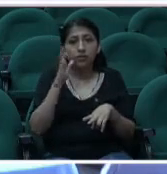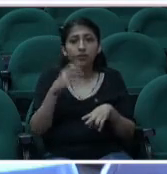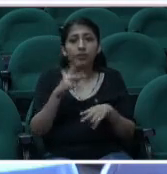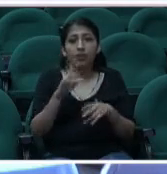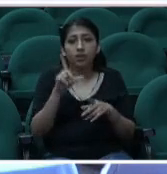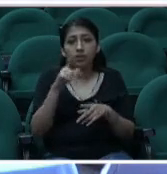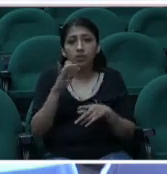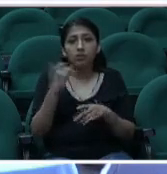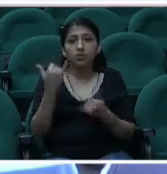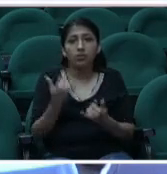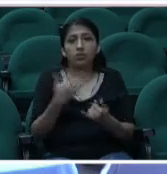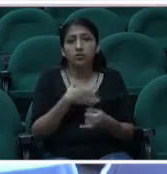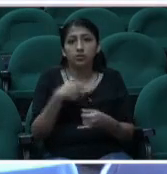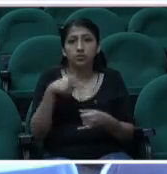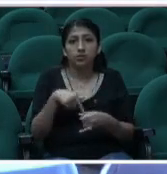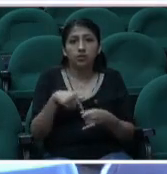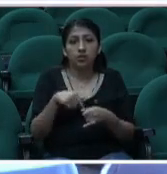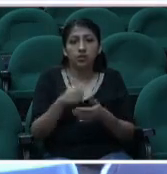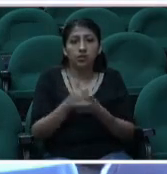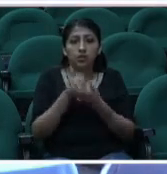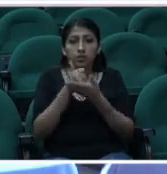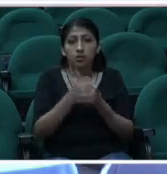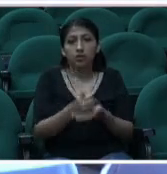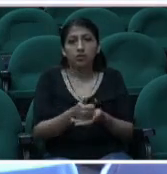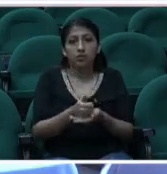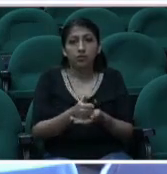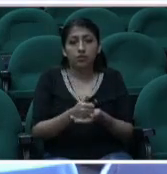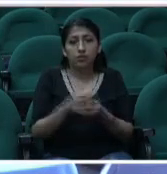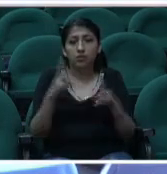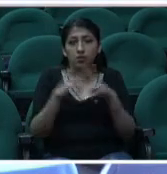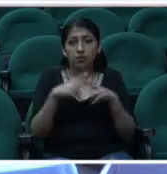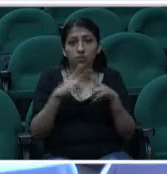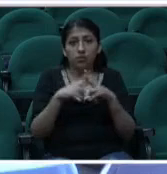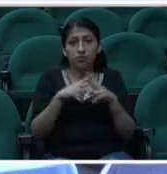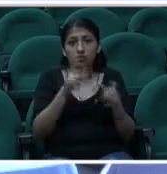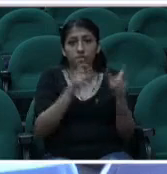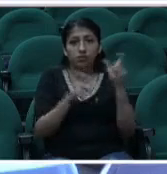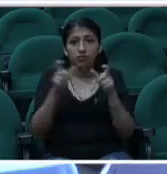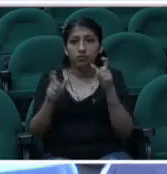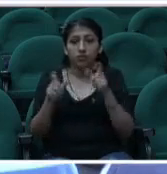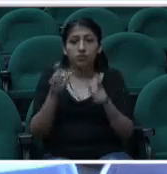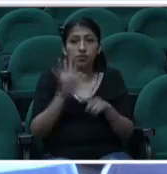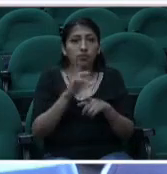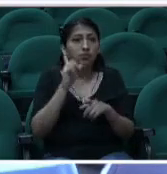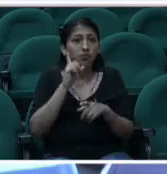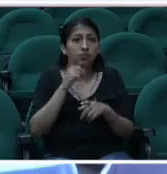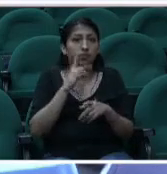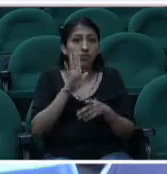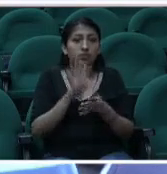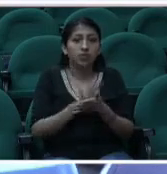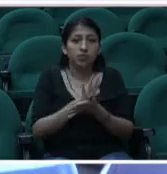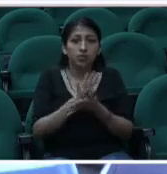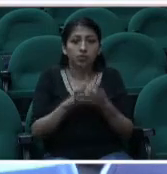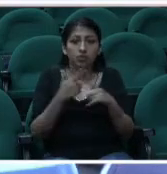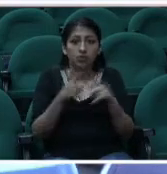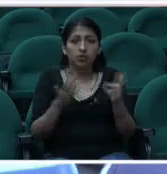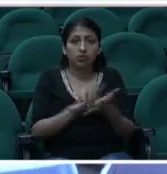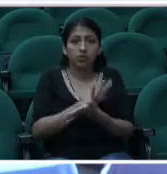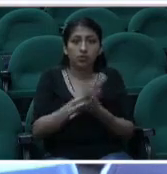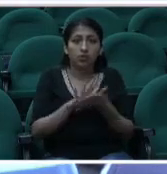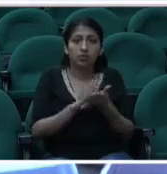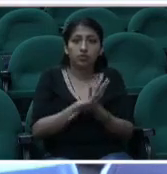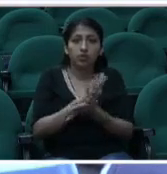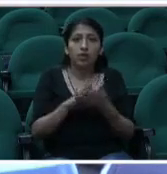lópez quien en este momento ella está dando a conocer a la ciudadanía de pastaza a través de su lenguaje en